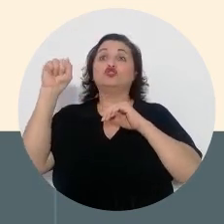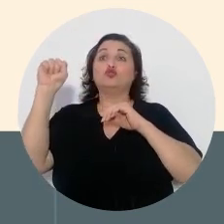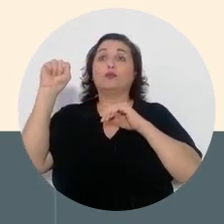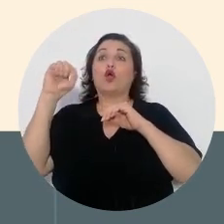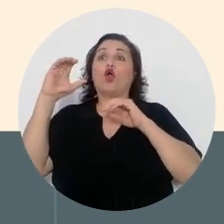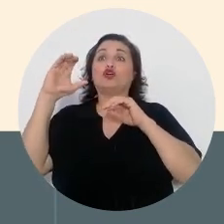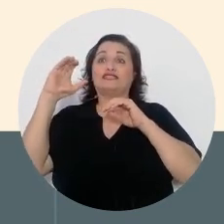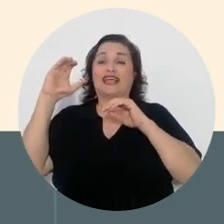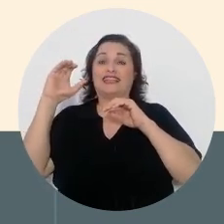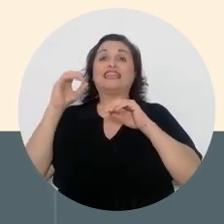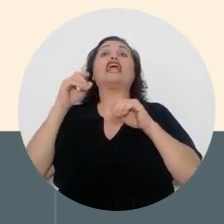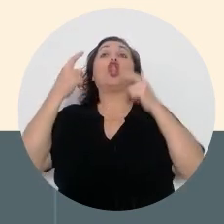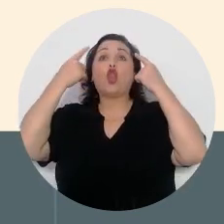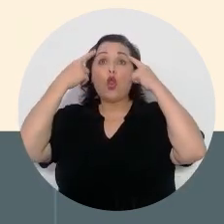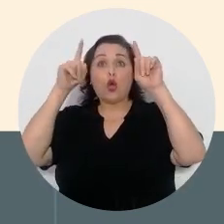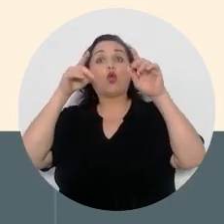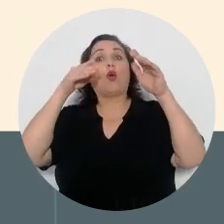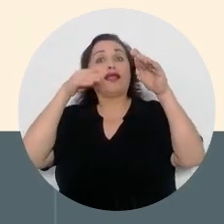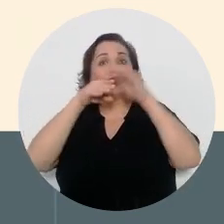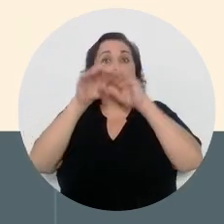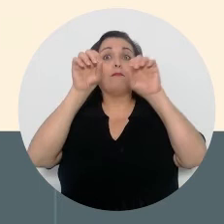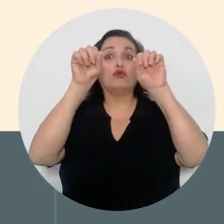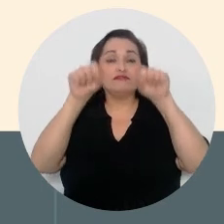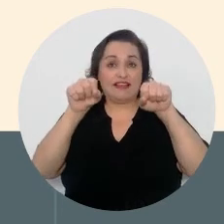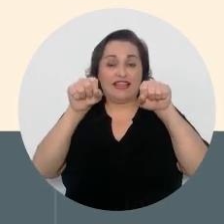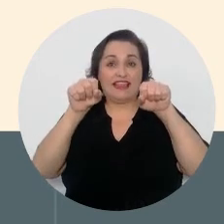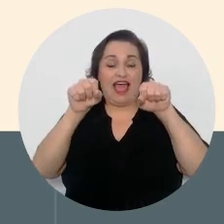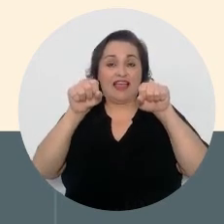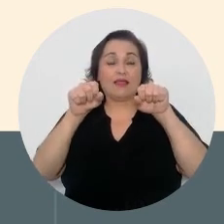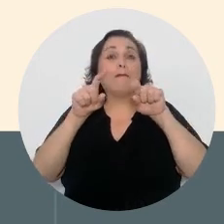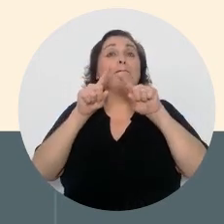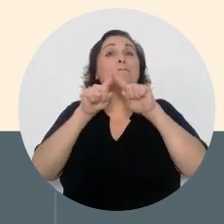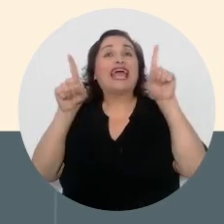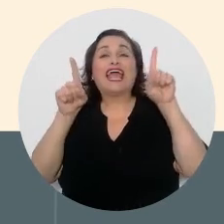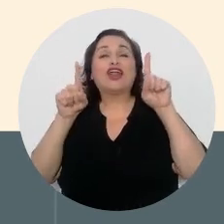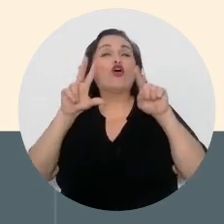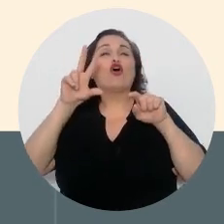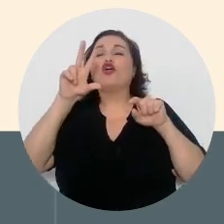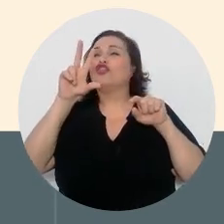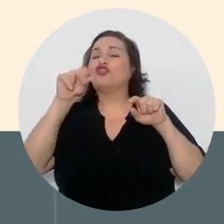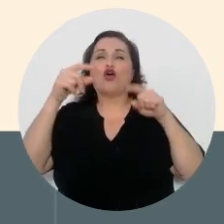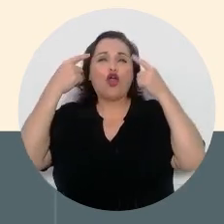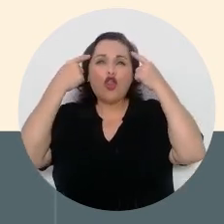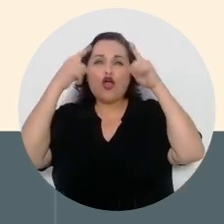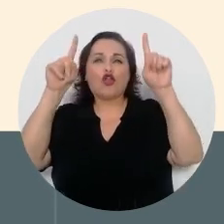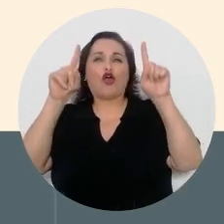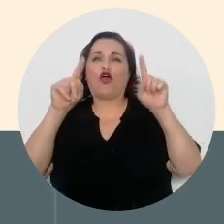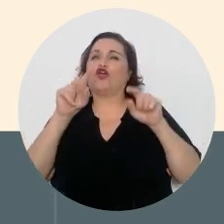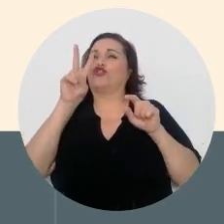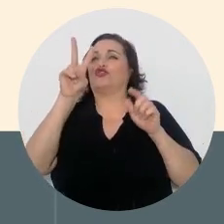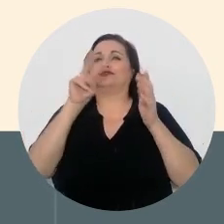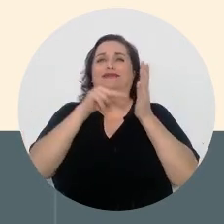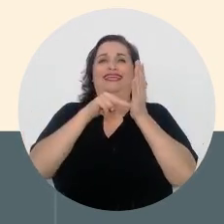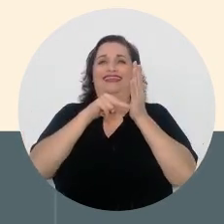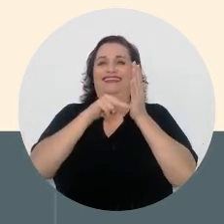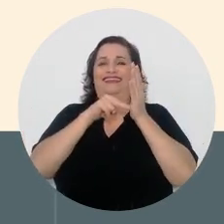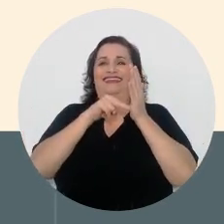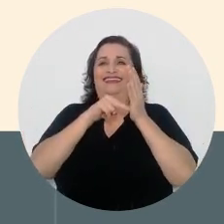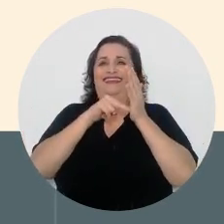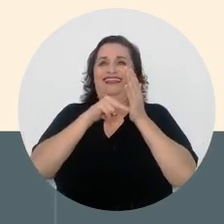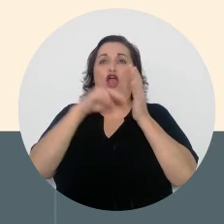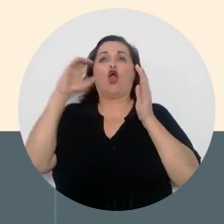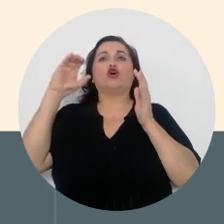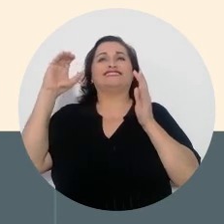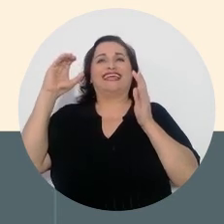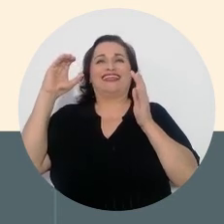subcociente, es decir, logró entrar a la posibilidad de obtener escaños, pero no llegó al